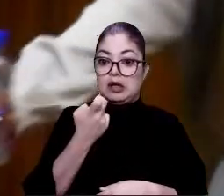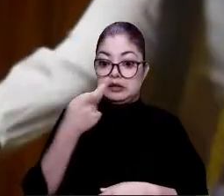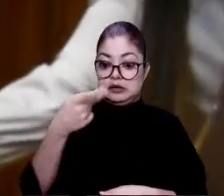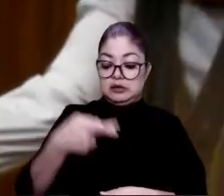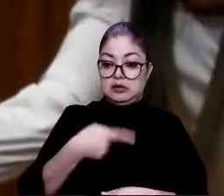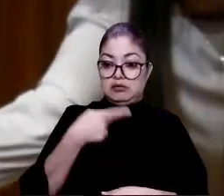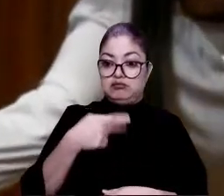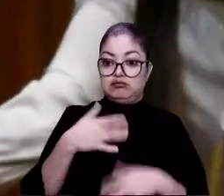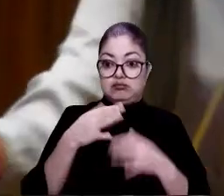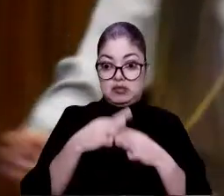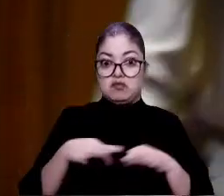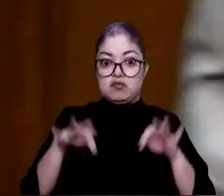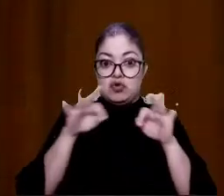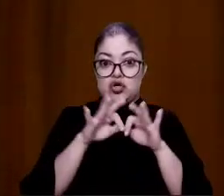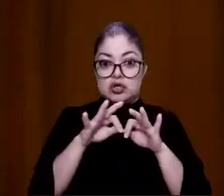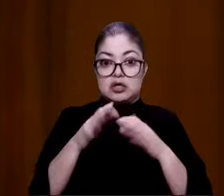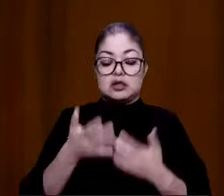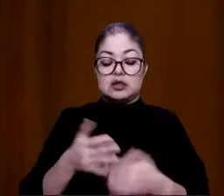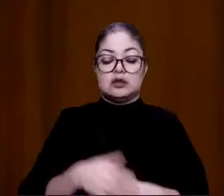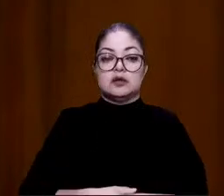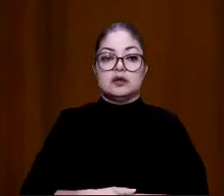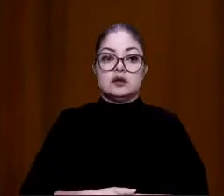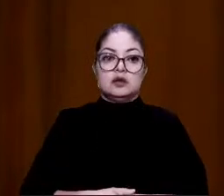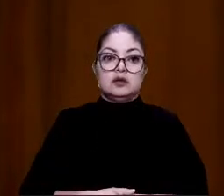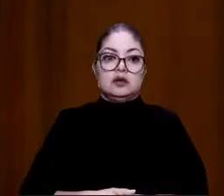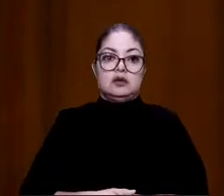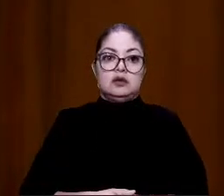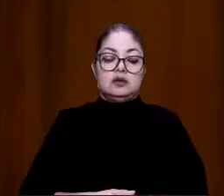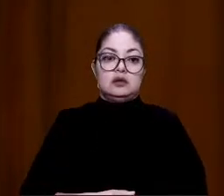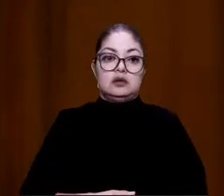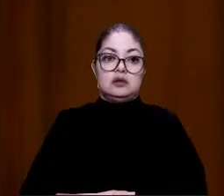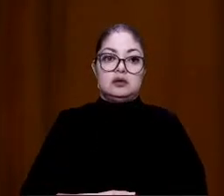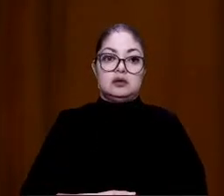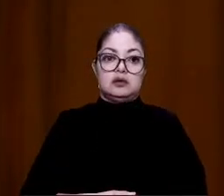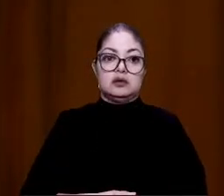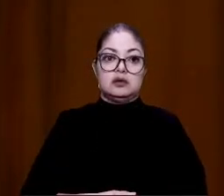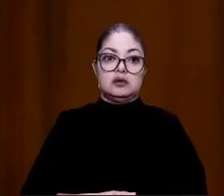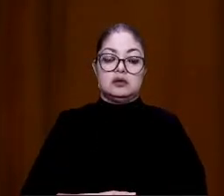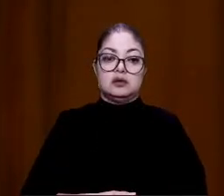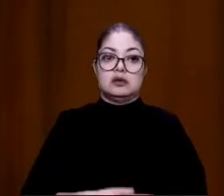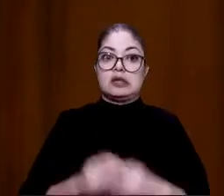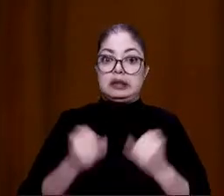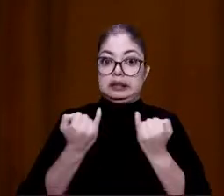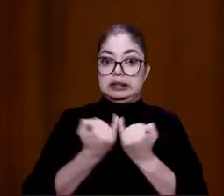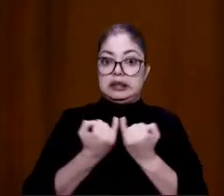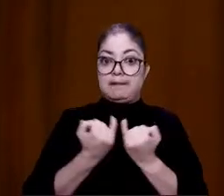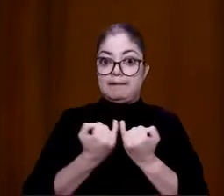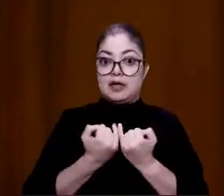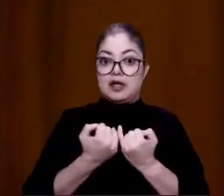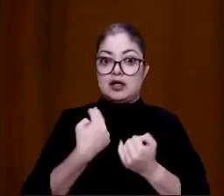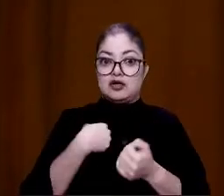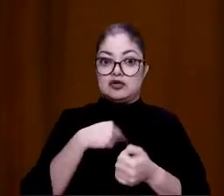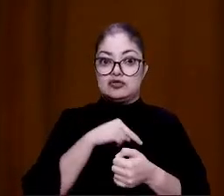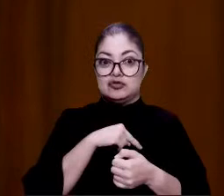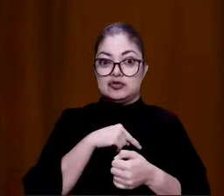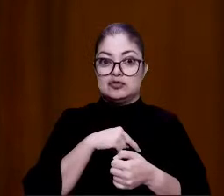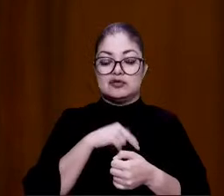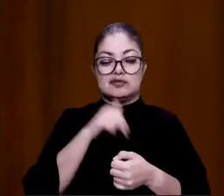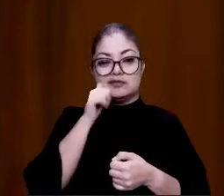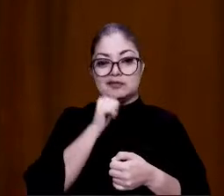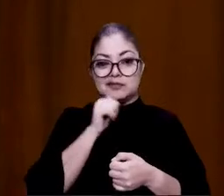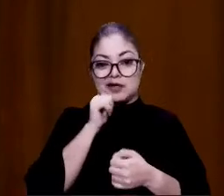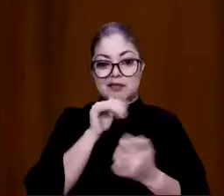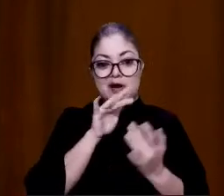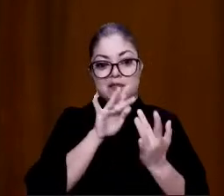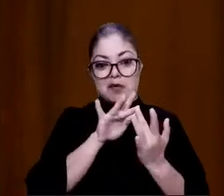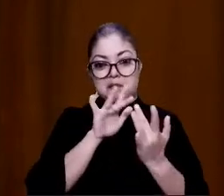formularme. Y son muchos también que hemos mantenido comunicación constante con cada uno